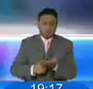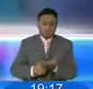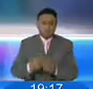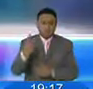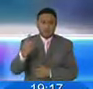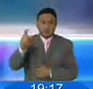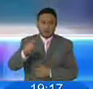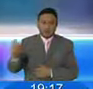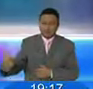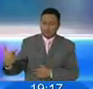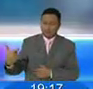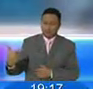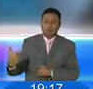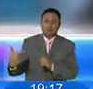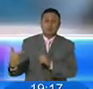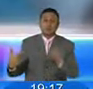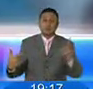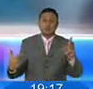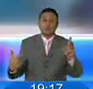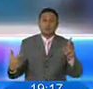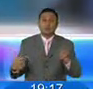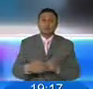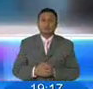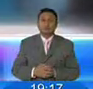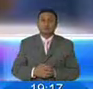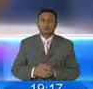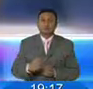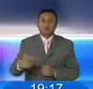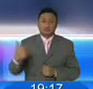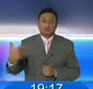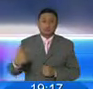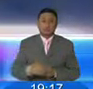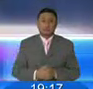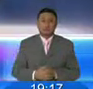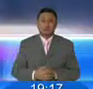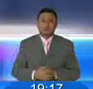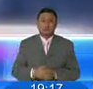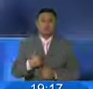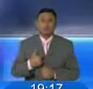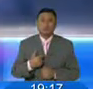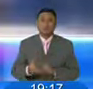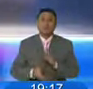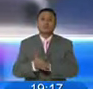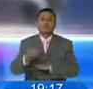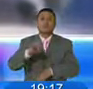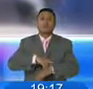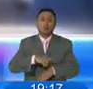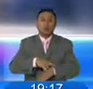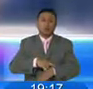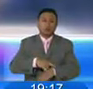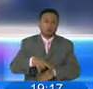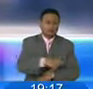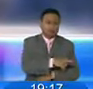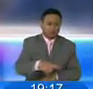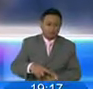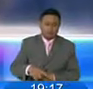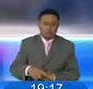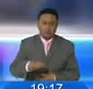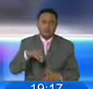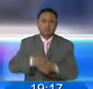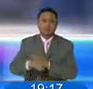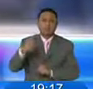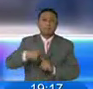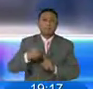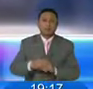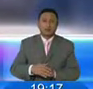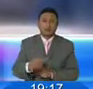dos personas. Uno de ellos, aparentemente armado. Salgo al baño, me voy a orinar, regreso y me cogen en la entrada del mercado.